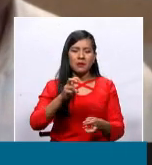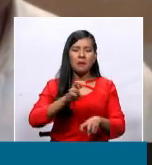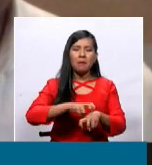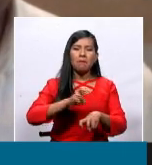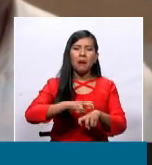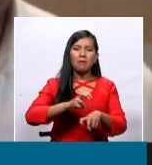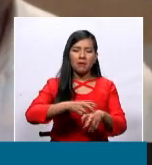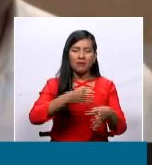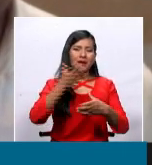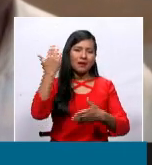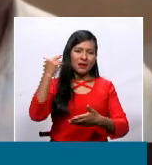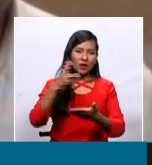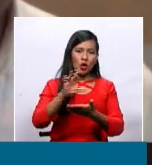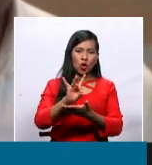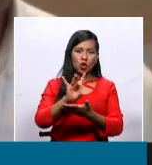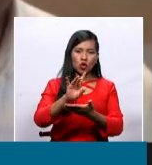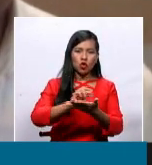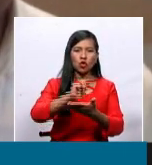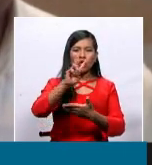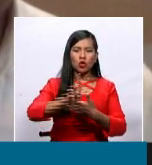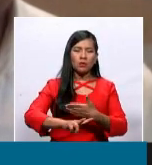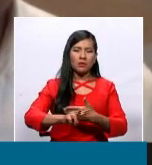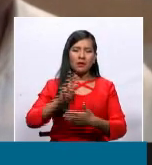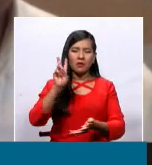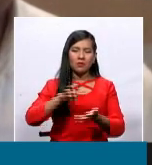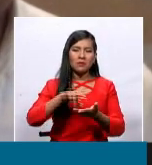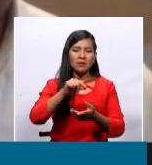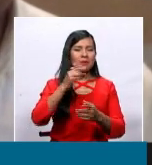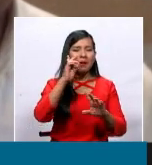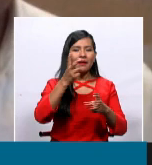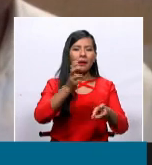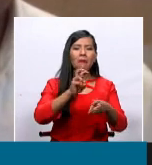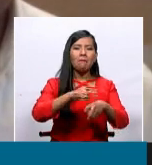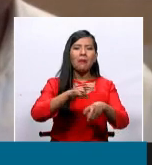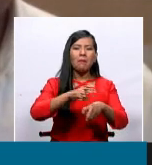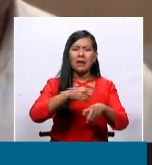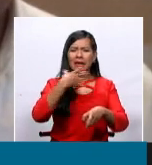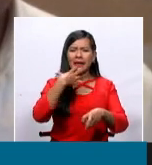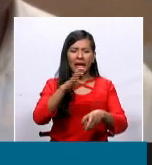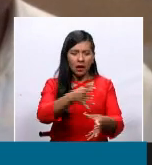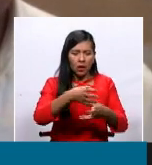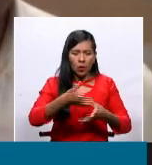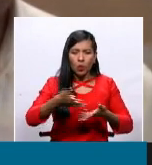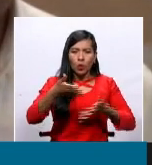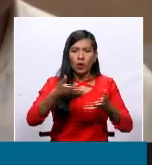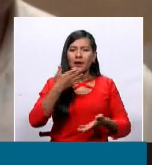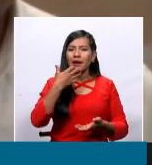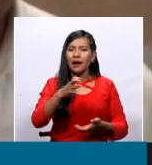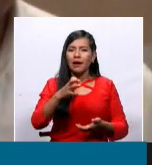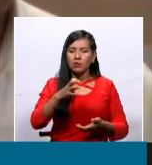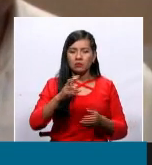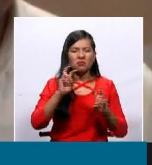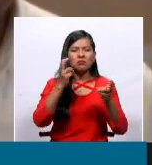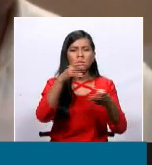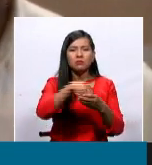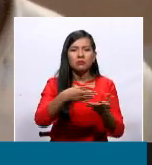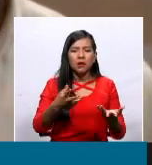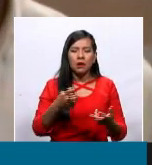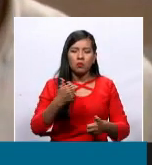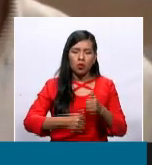2020. Un país que venía de una pandemia, una crisis sanitaria terrible,